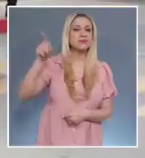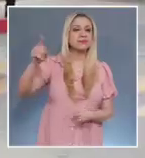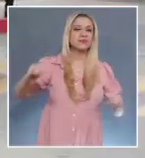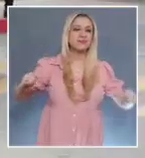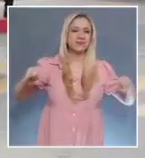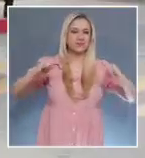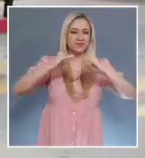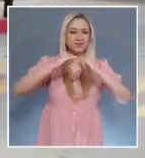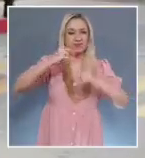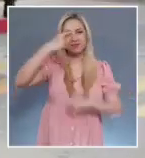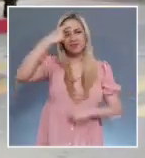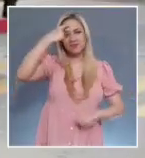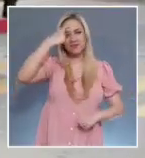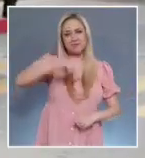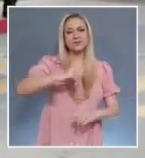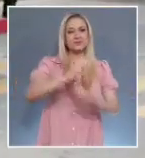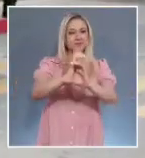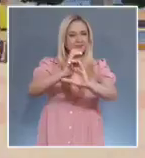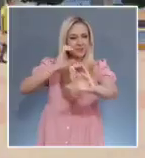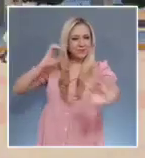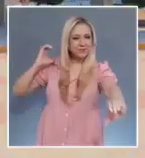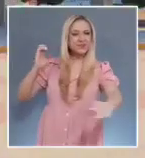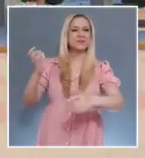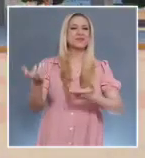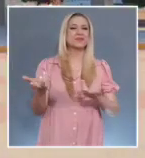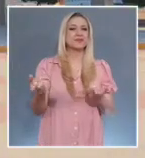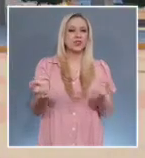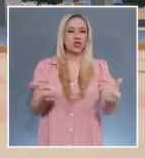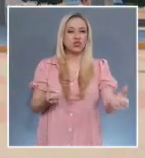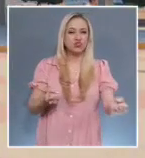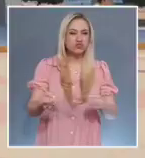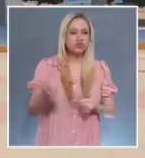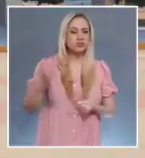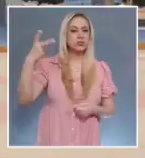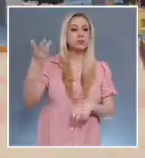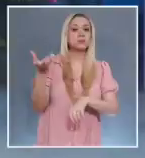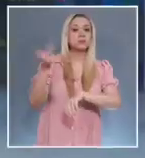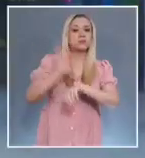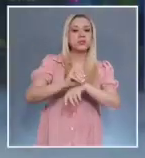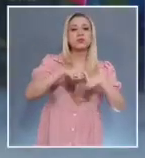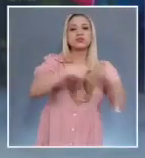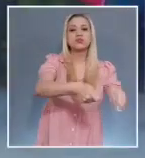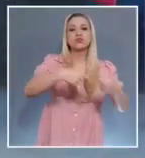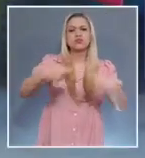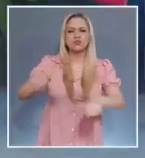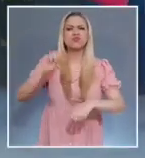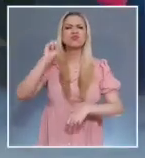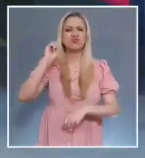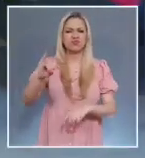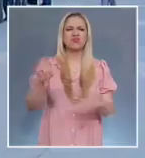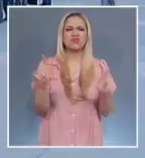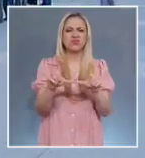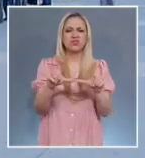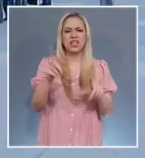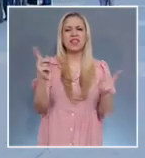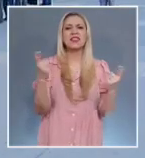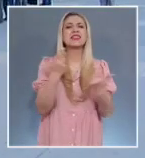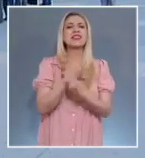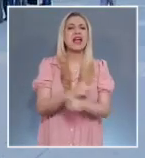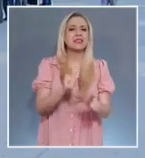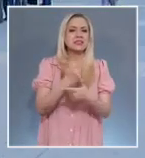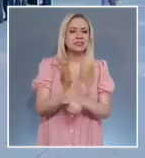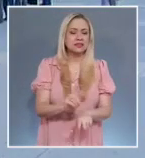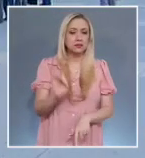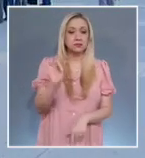Sustentable y Transporte del Estado el otorgar permisos para la prestación del servicio de taxi cuando el solicitante sea